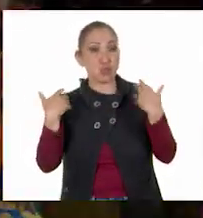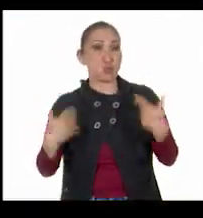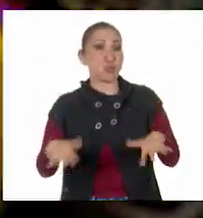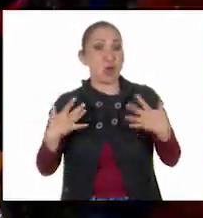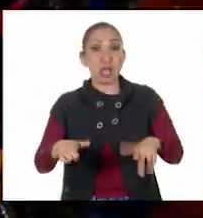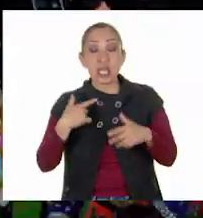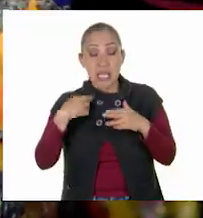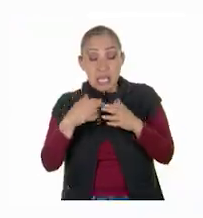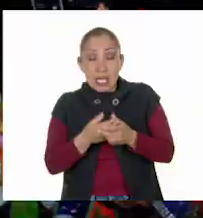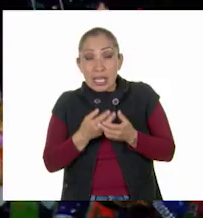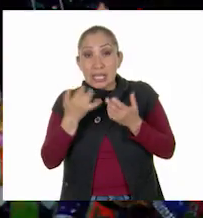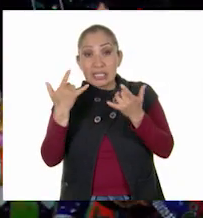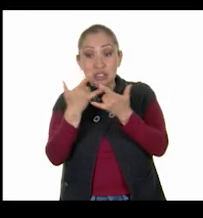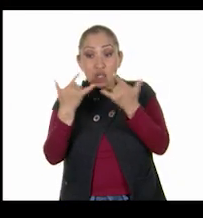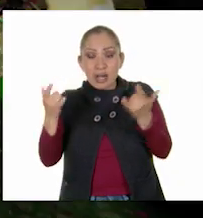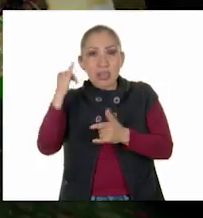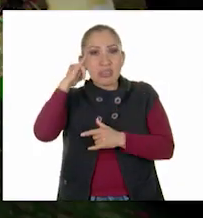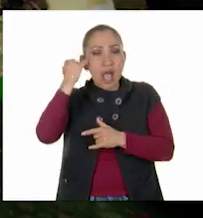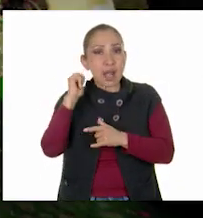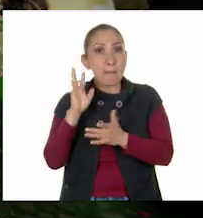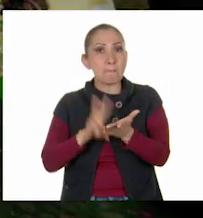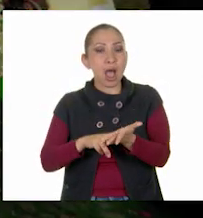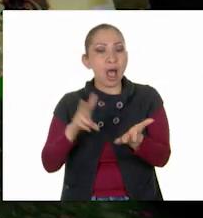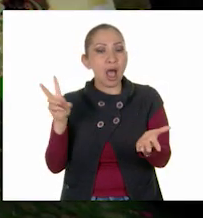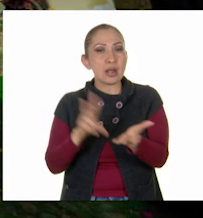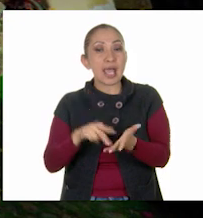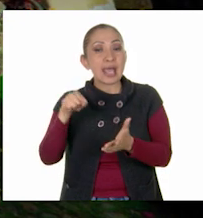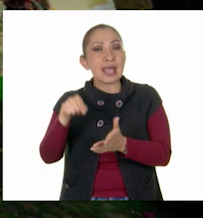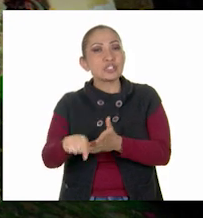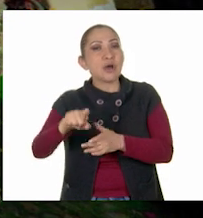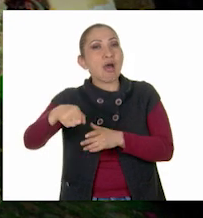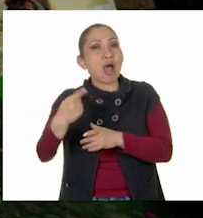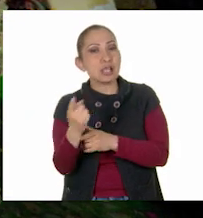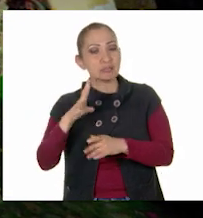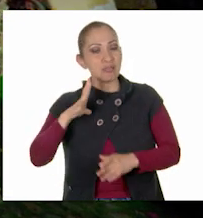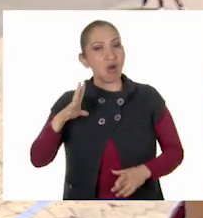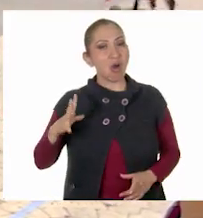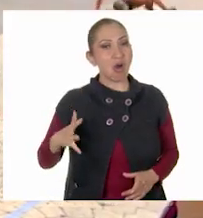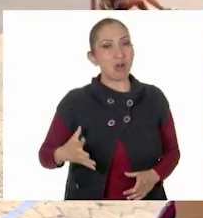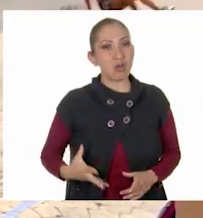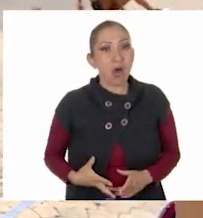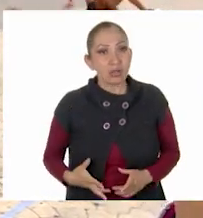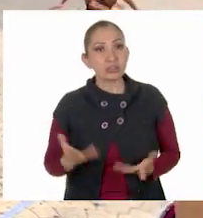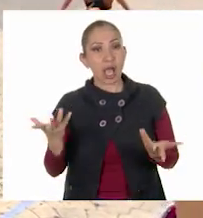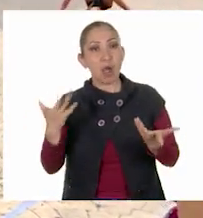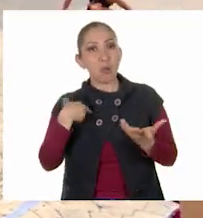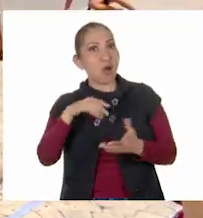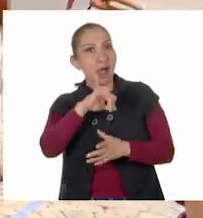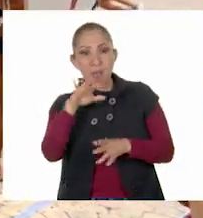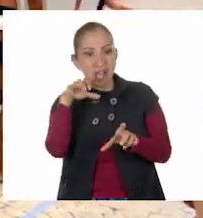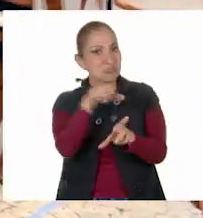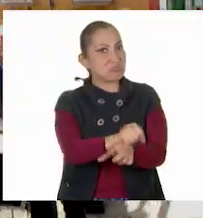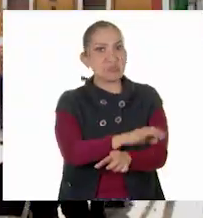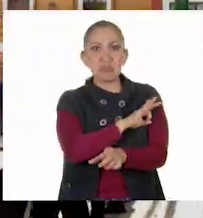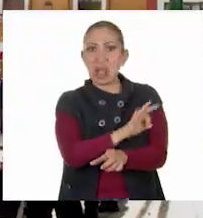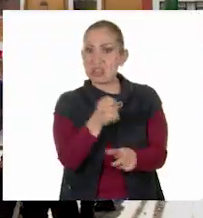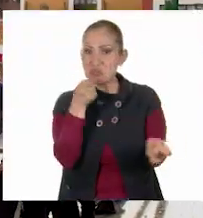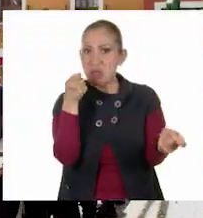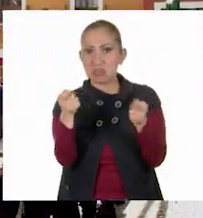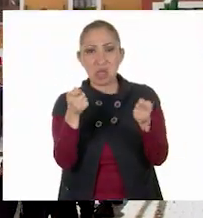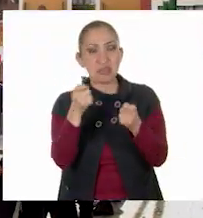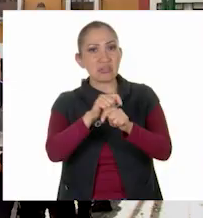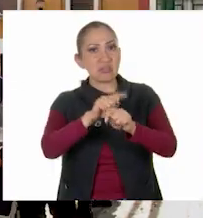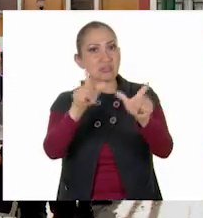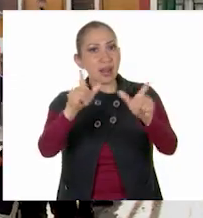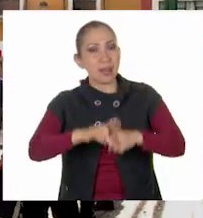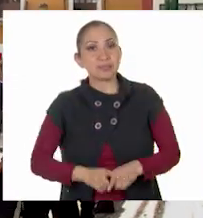raíz indígena es la que nos nutre, que es incluso un motivo de orgullo, el inconquistable pueblo de Tlaxcala.